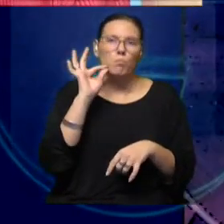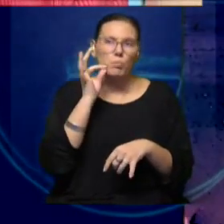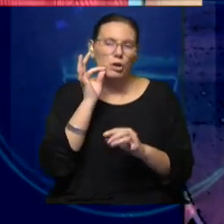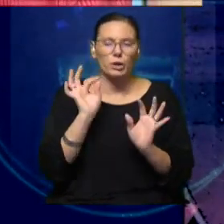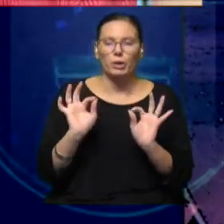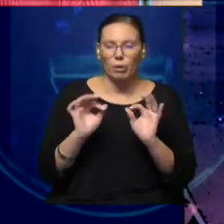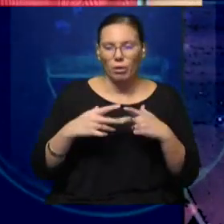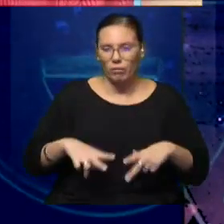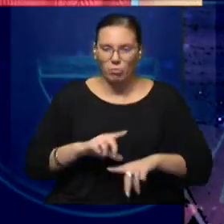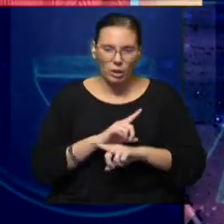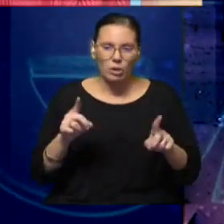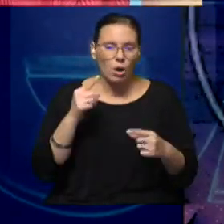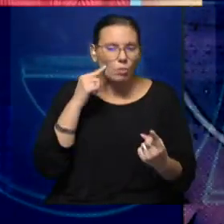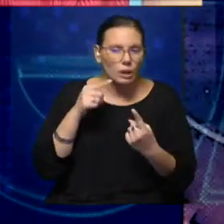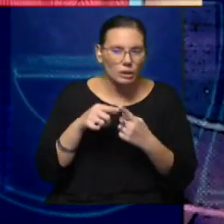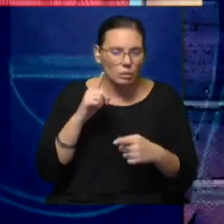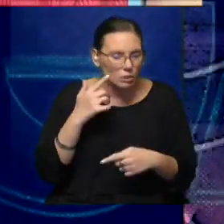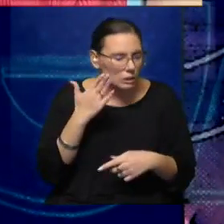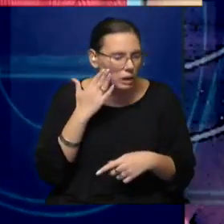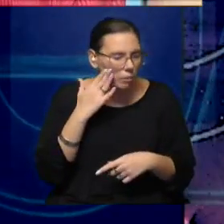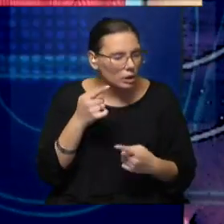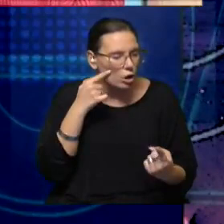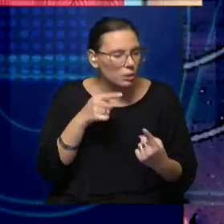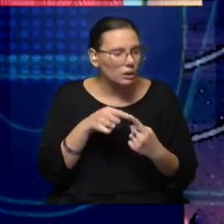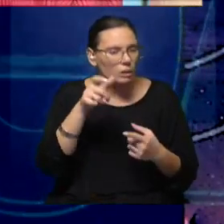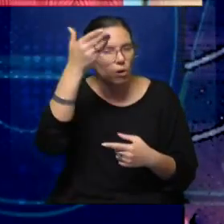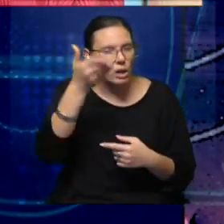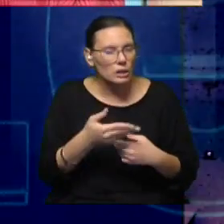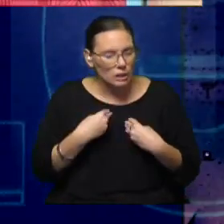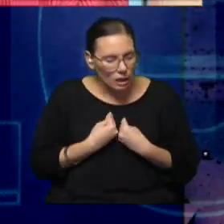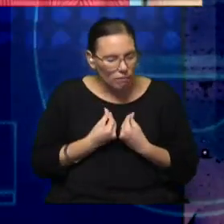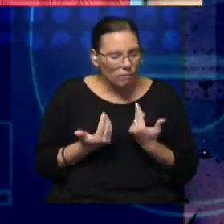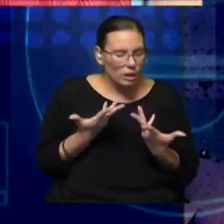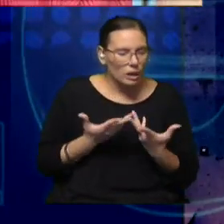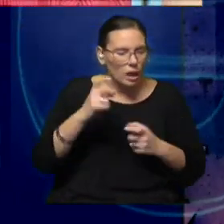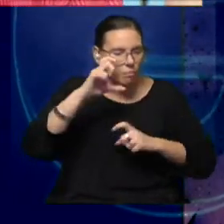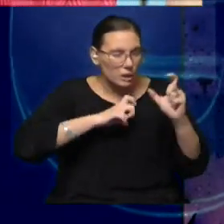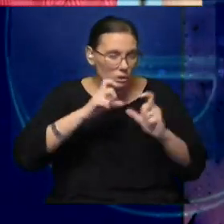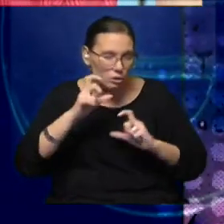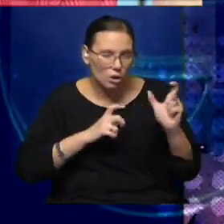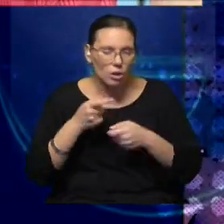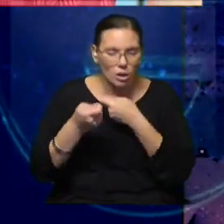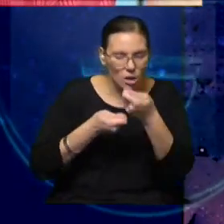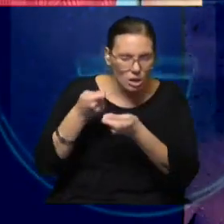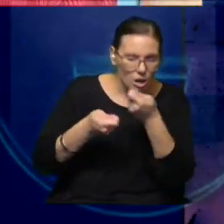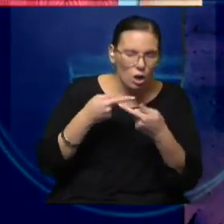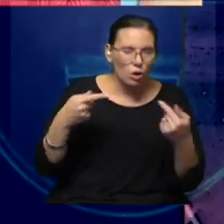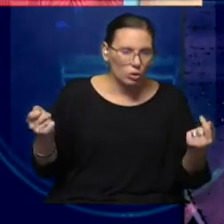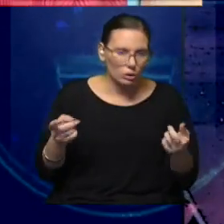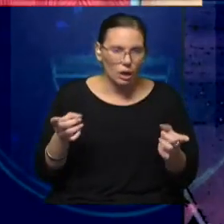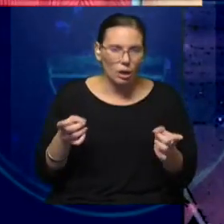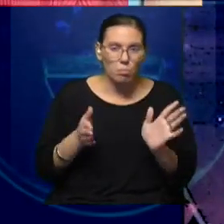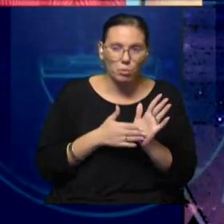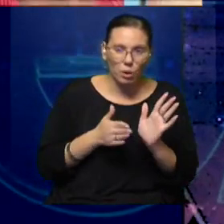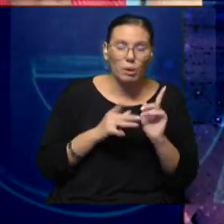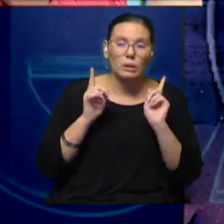decir, donde el objetivo es captar la intención de la escena, en la expresividad del personaje, en la composición del cuadro, porque esas